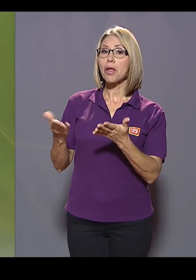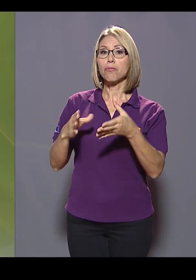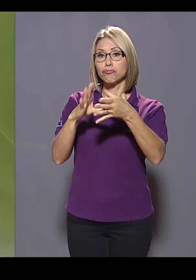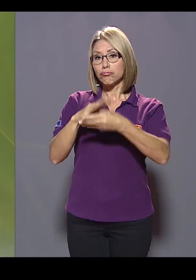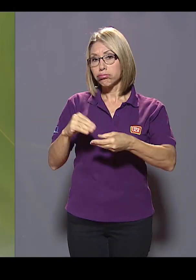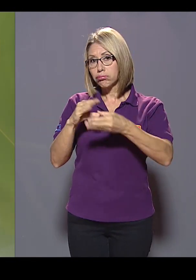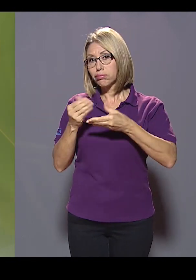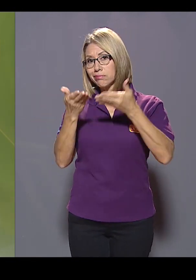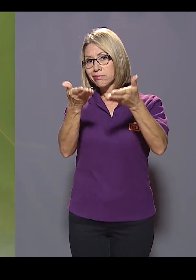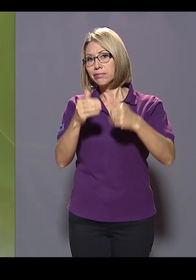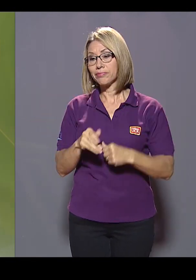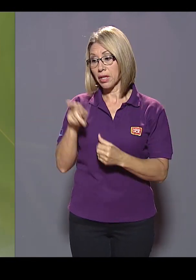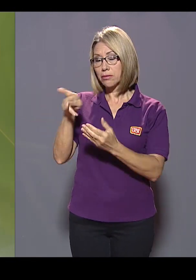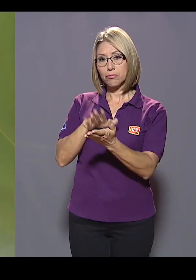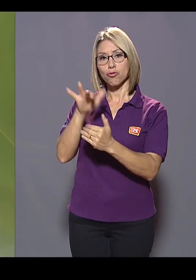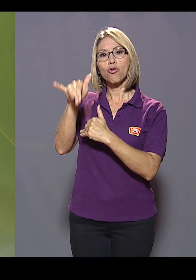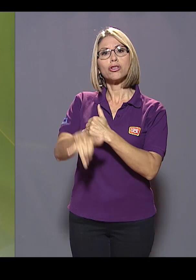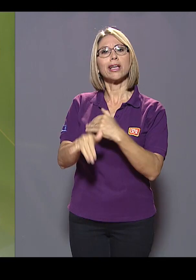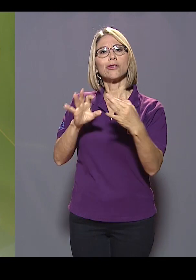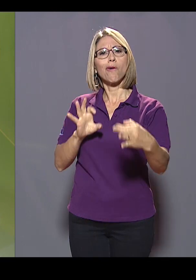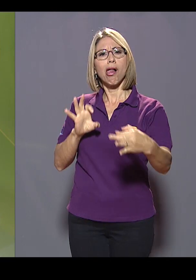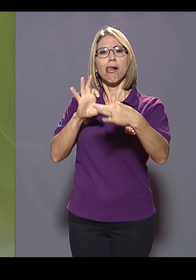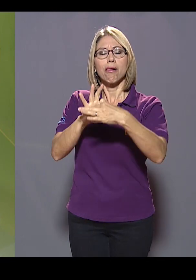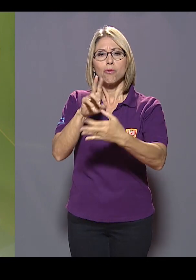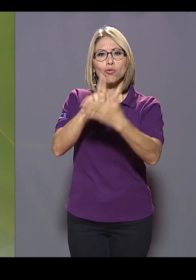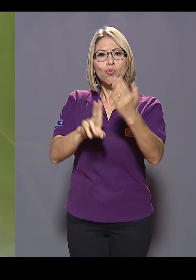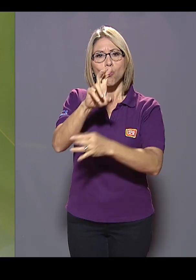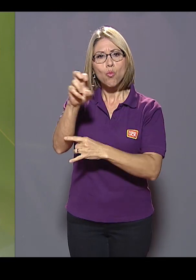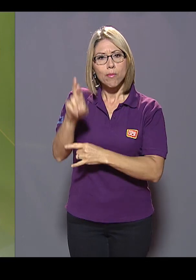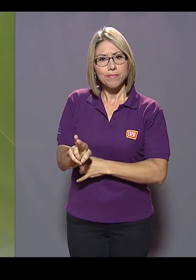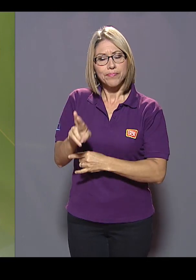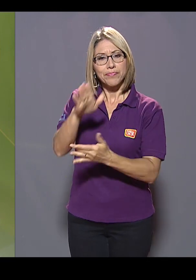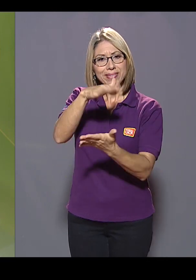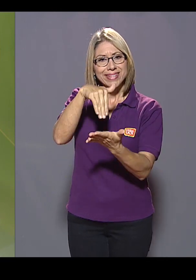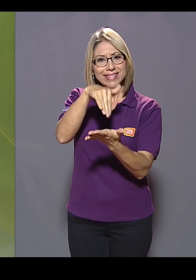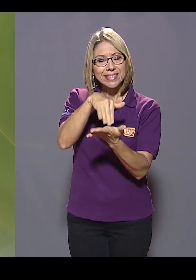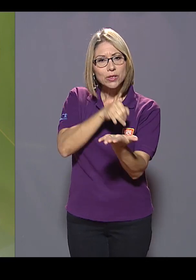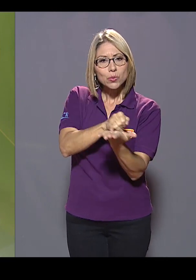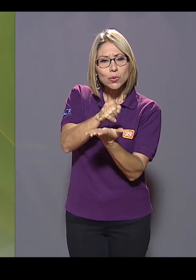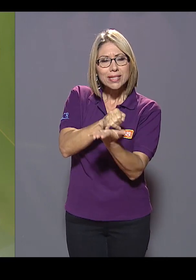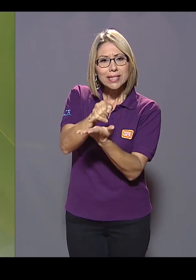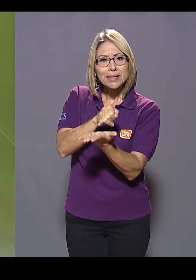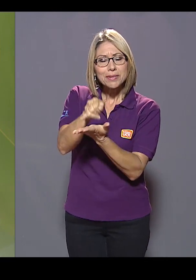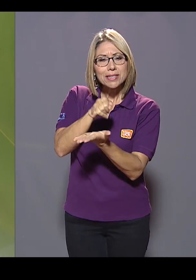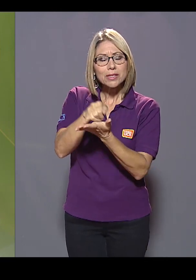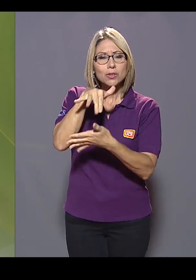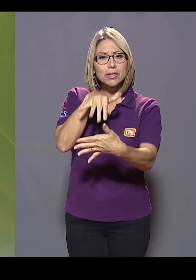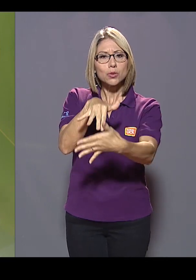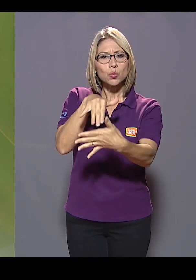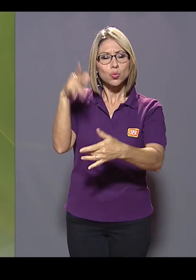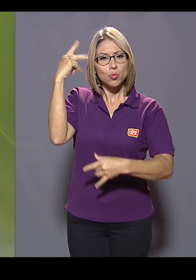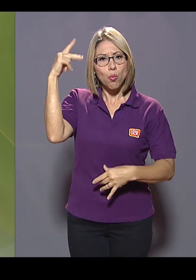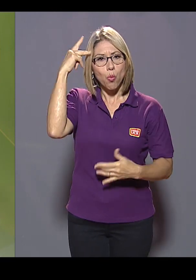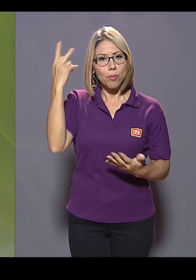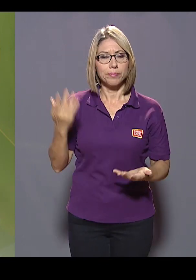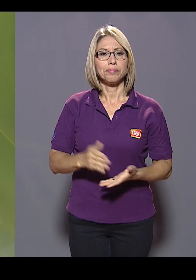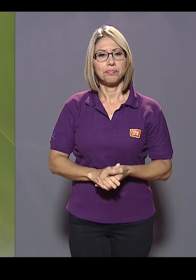para contarle a la gente, bueno, esto es un proyecto de la Universidad de Costa Rica, del Centro de Estudios e Investigaciones